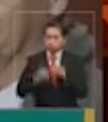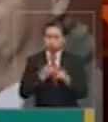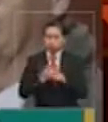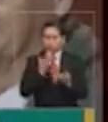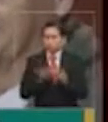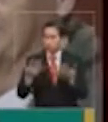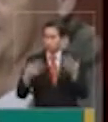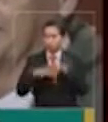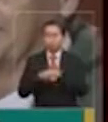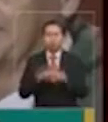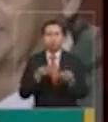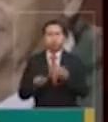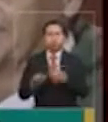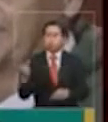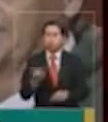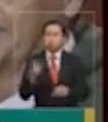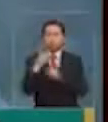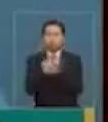no va a funcionar, porque hay un país